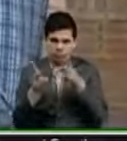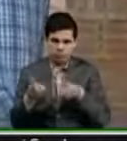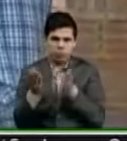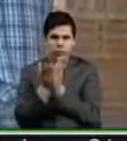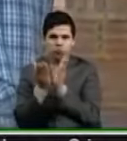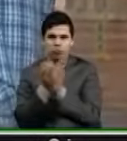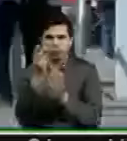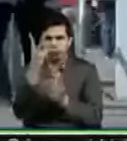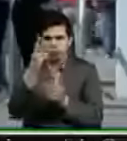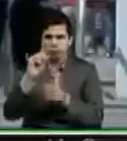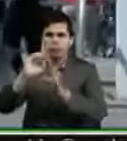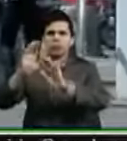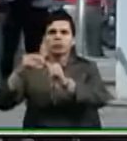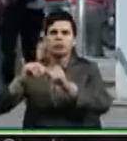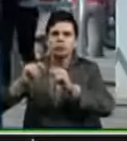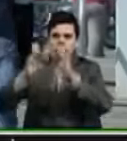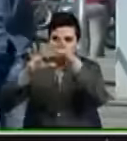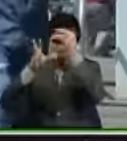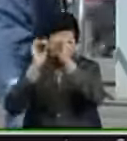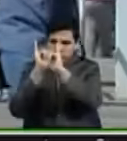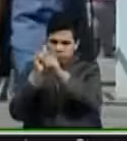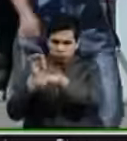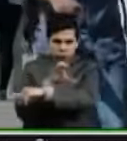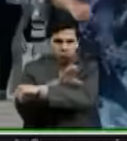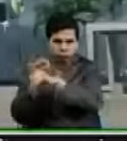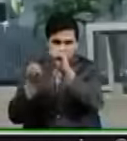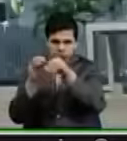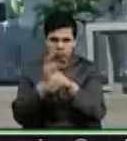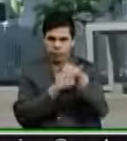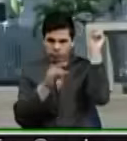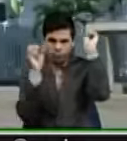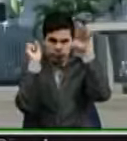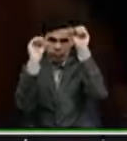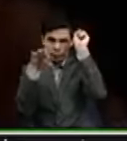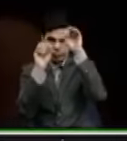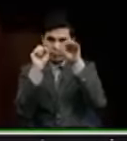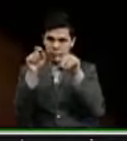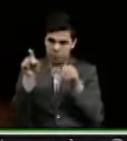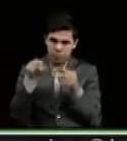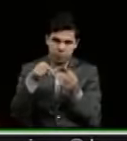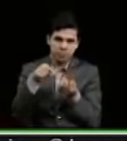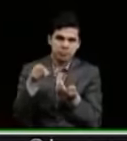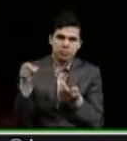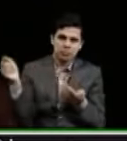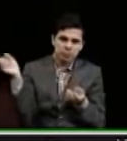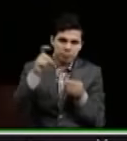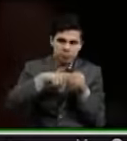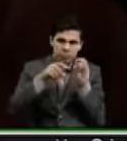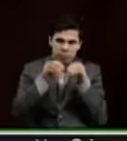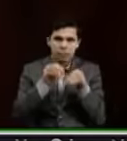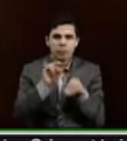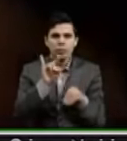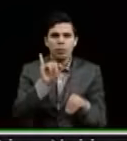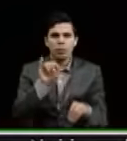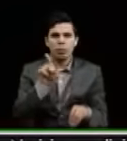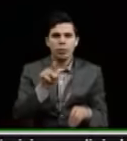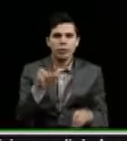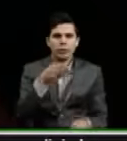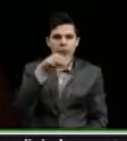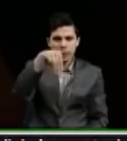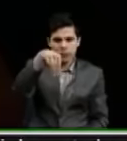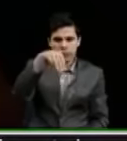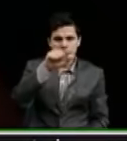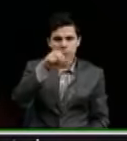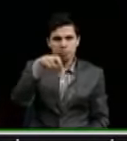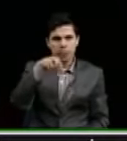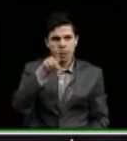estudiantes pertenecientes a la Escuela de Ingeniería de Sistemas de la Universidad Industrial de Santander son los creadores de WizMaps, una aplicación